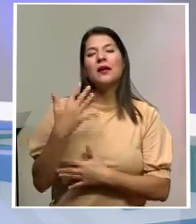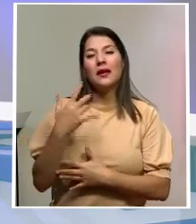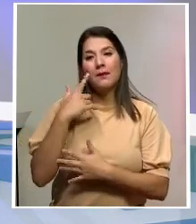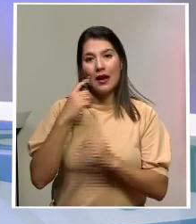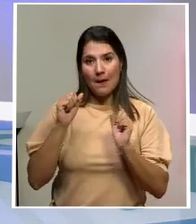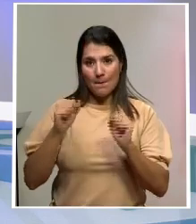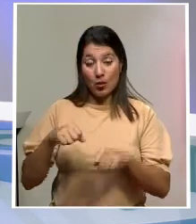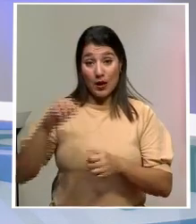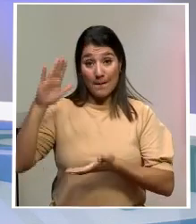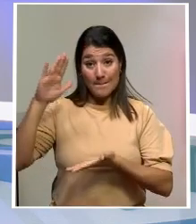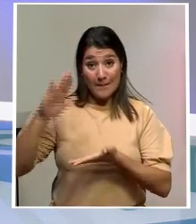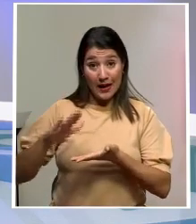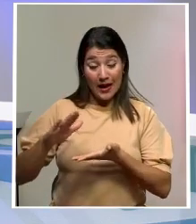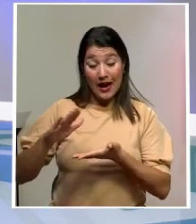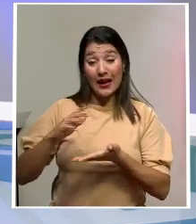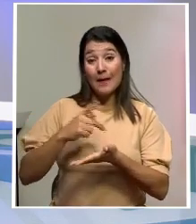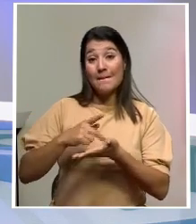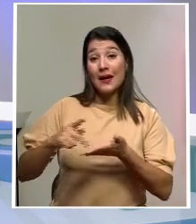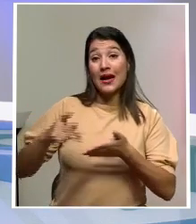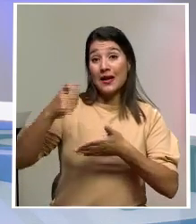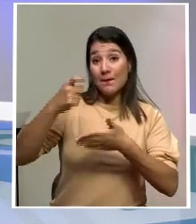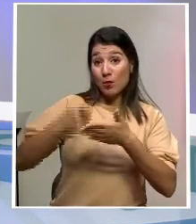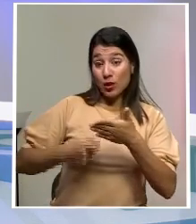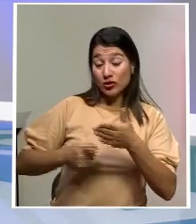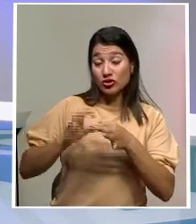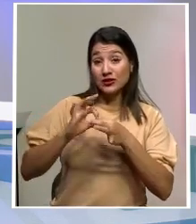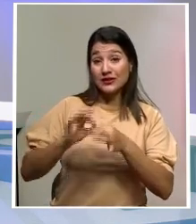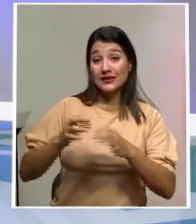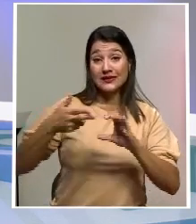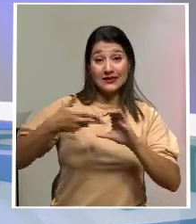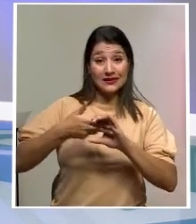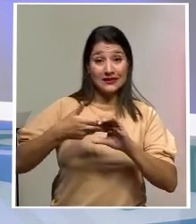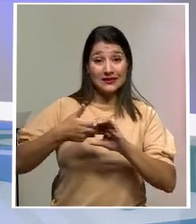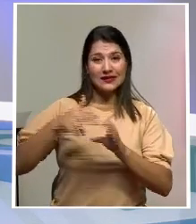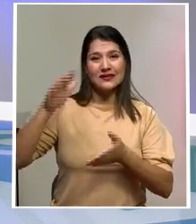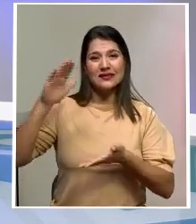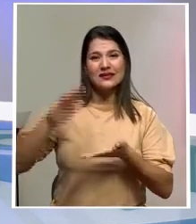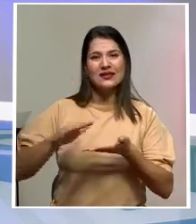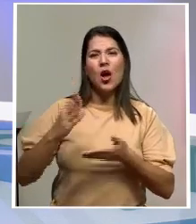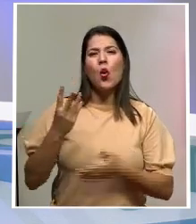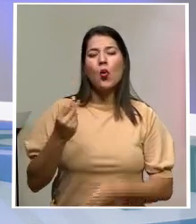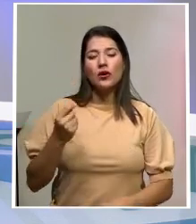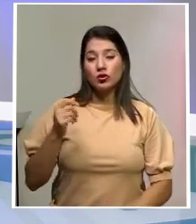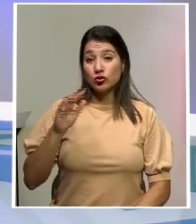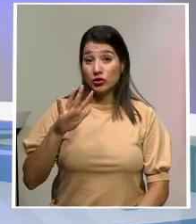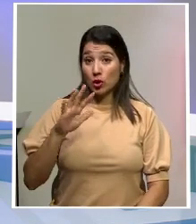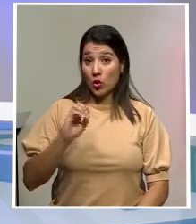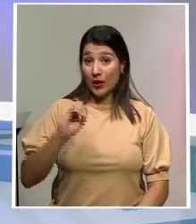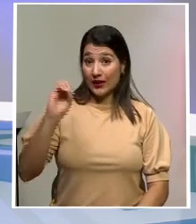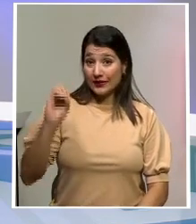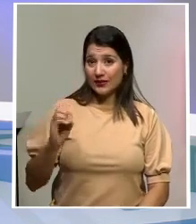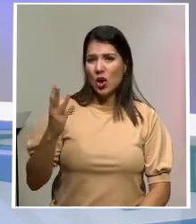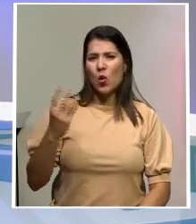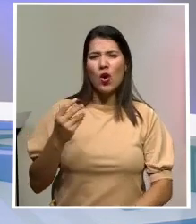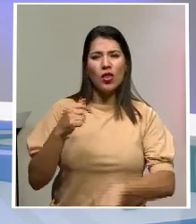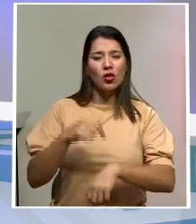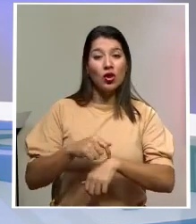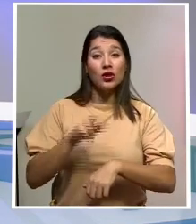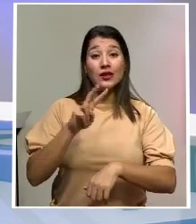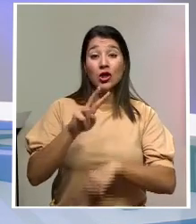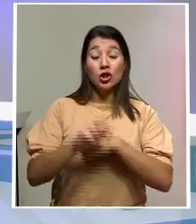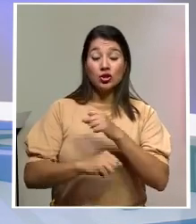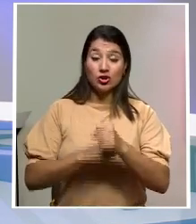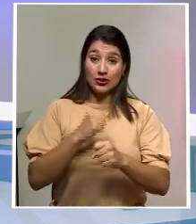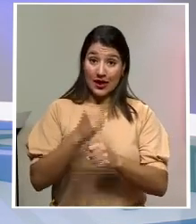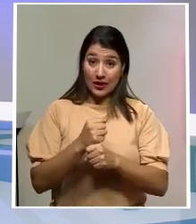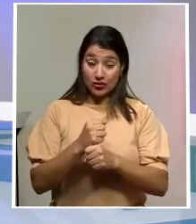el impuesto de los combustibles en un 50%. Por un periodo de 2 años. Según